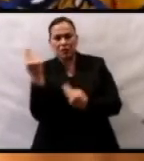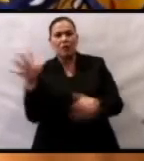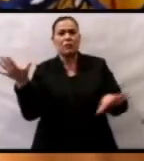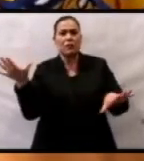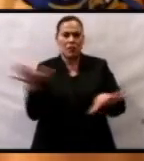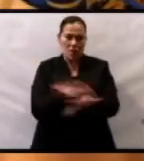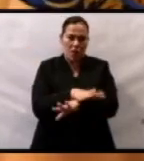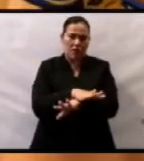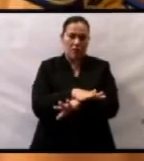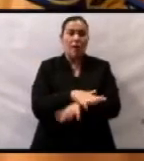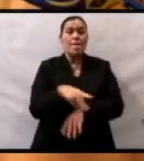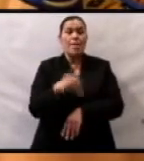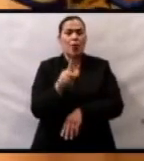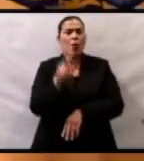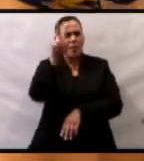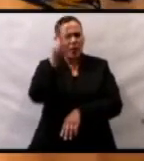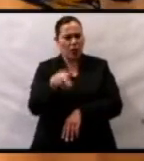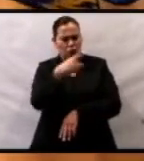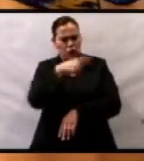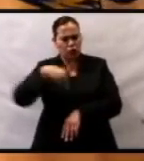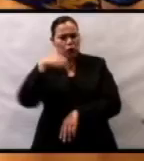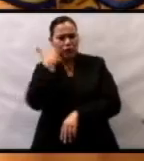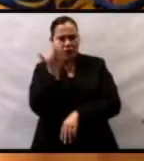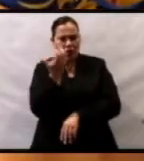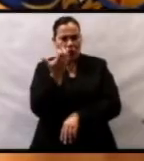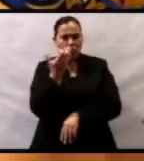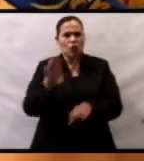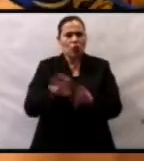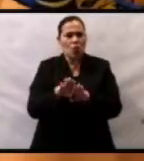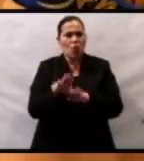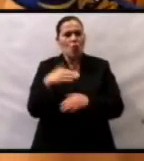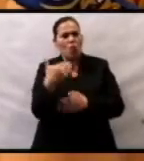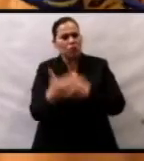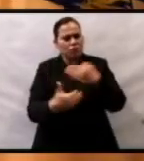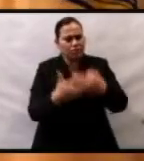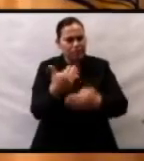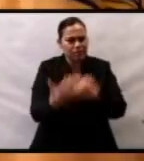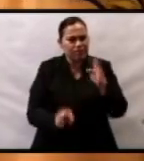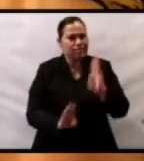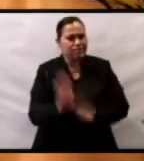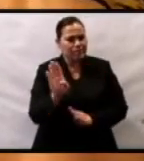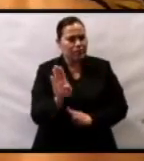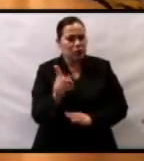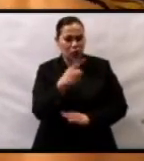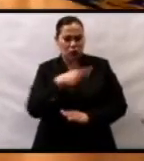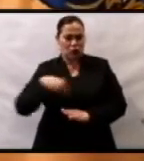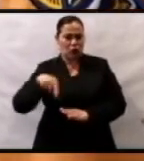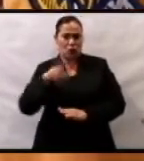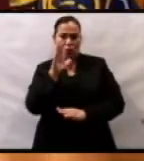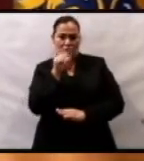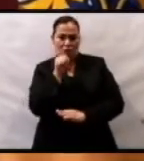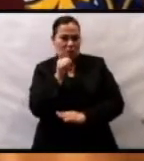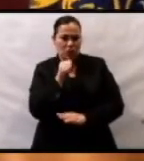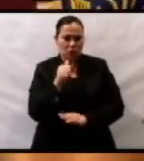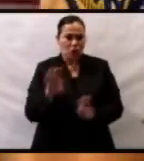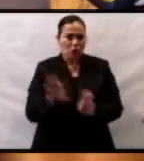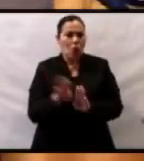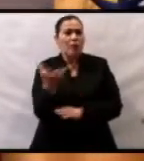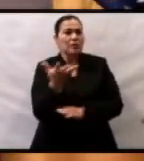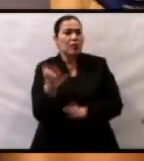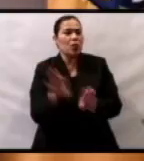radicales. Queríamos caminar hacia el futuro, no podíamos hacerlo con la misma estructura